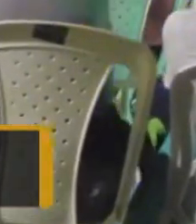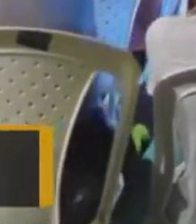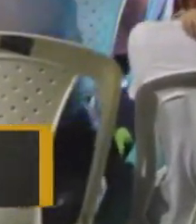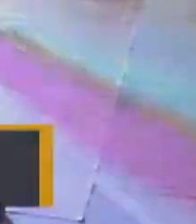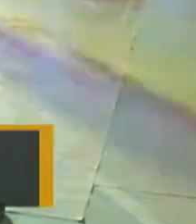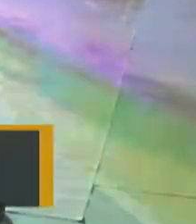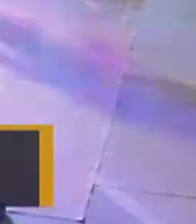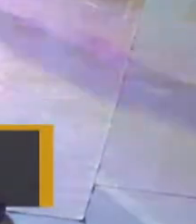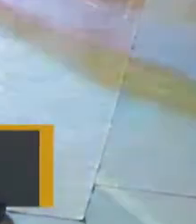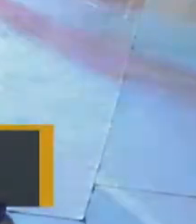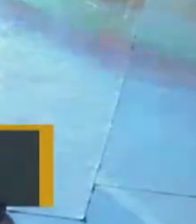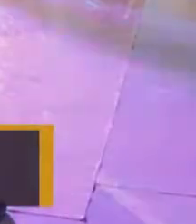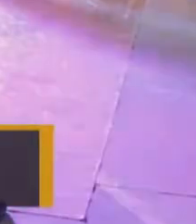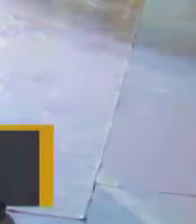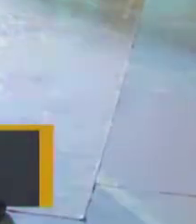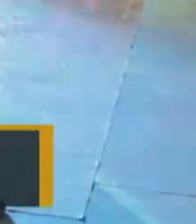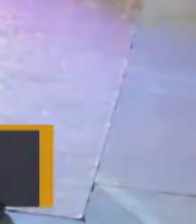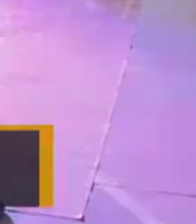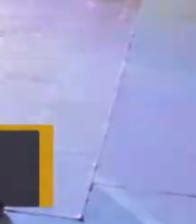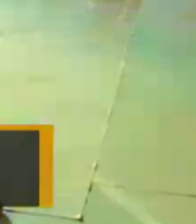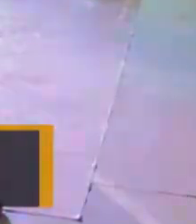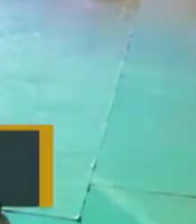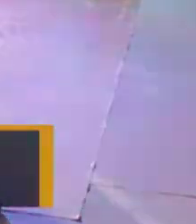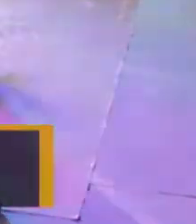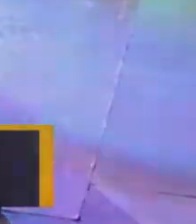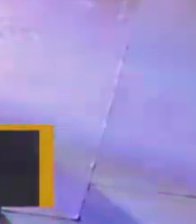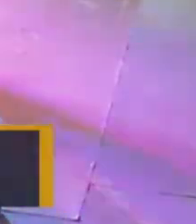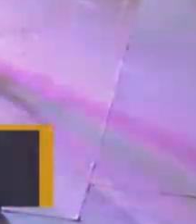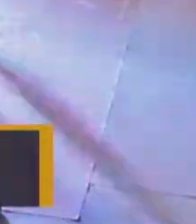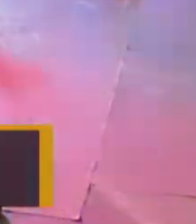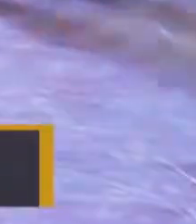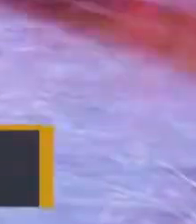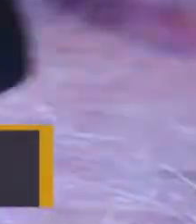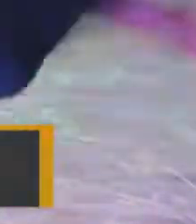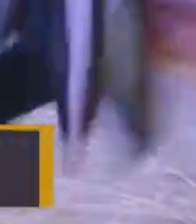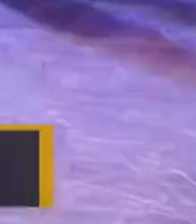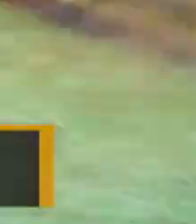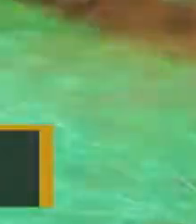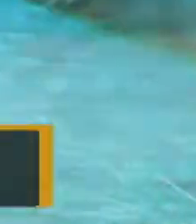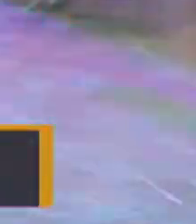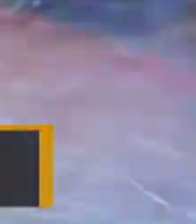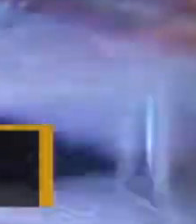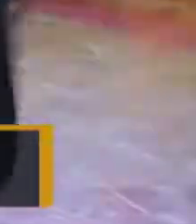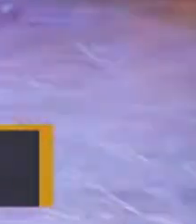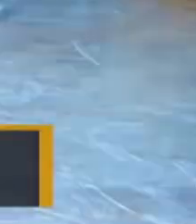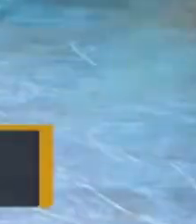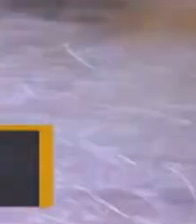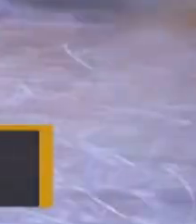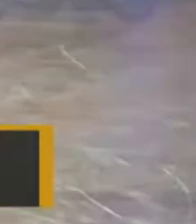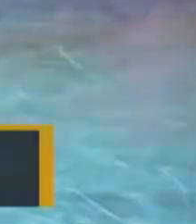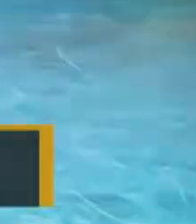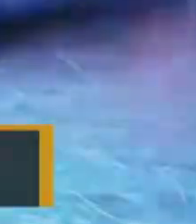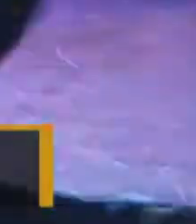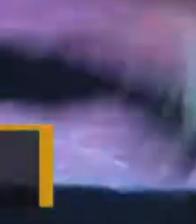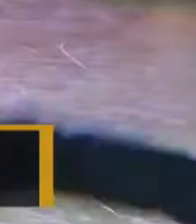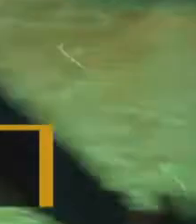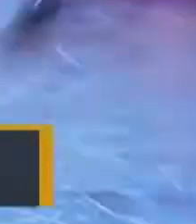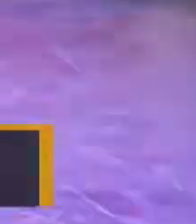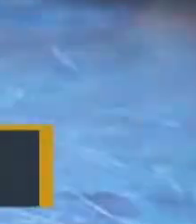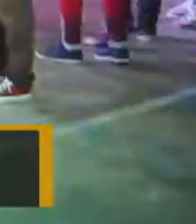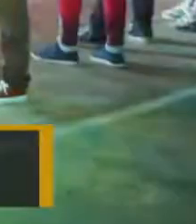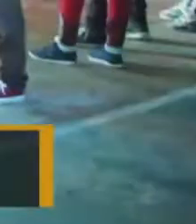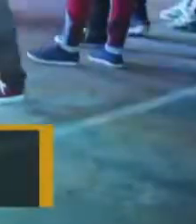lugares no tiene la posibilidad de ir de pronto al Parque La Vida o a otros espacios. Entonces llegamos con los grupos a los barrios. Vamos a estar